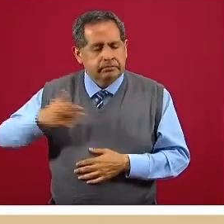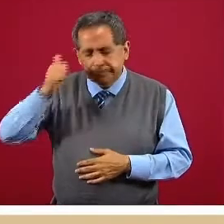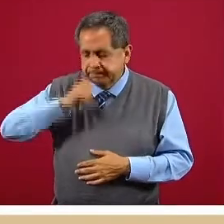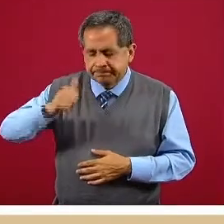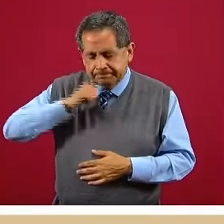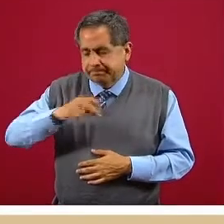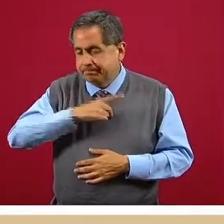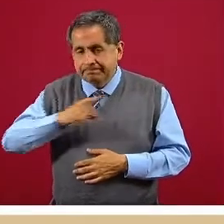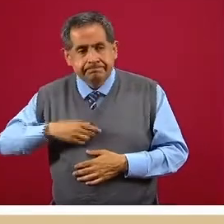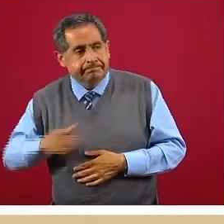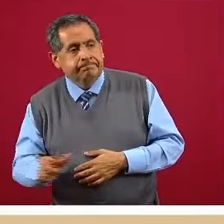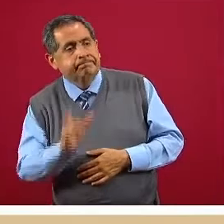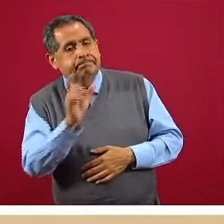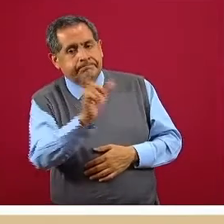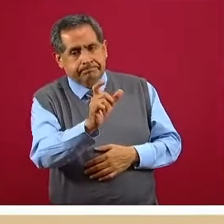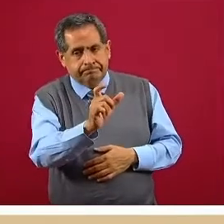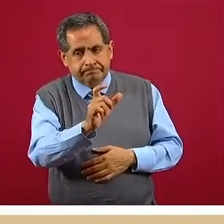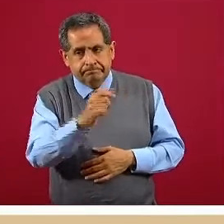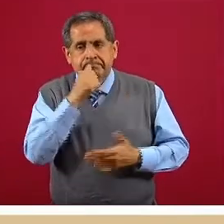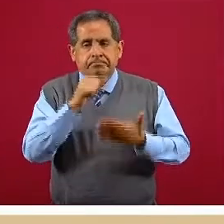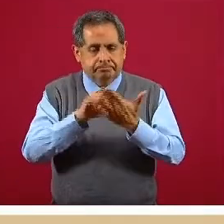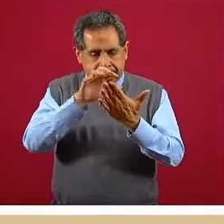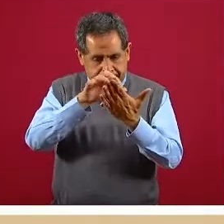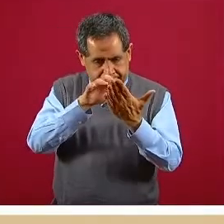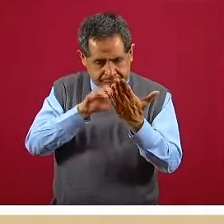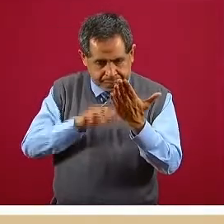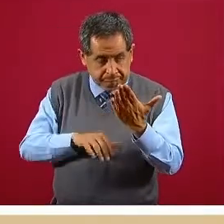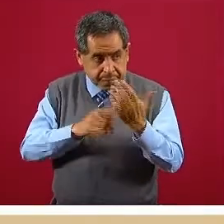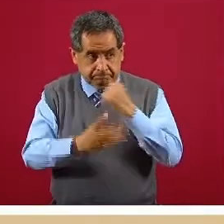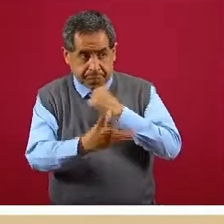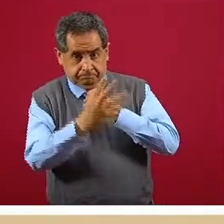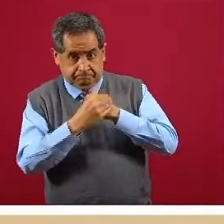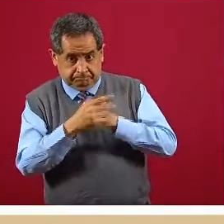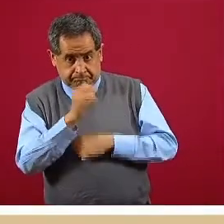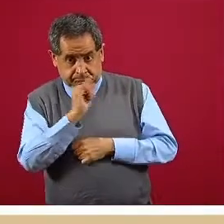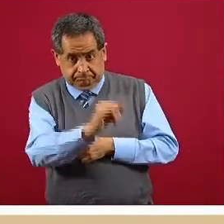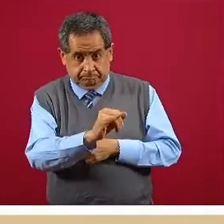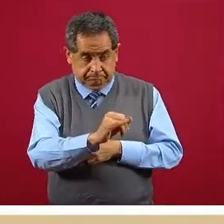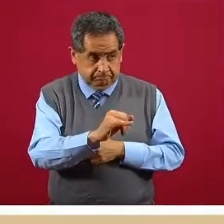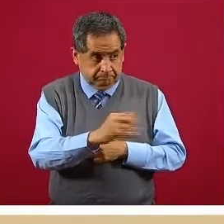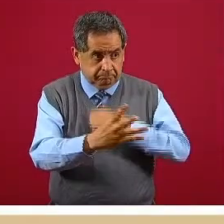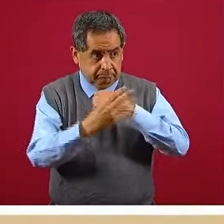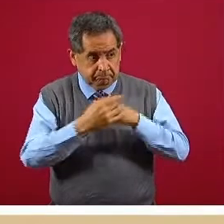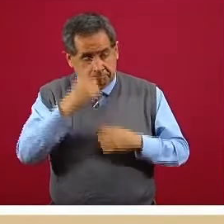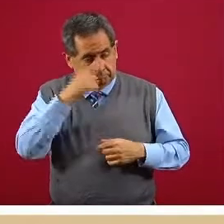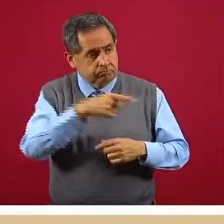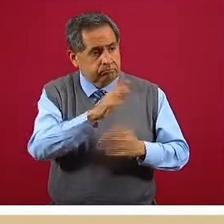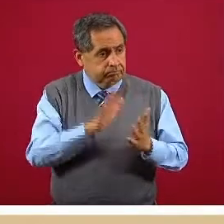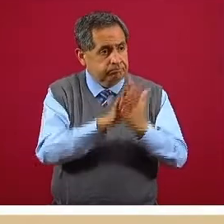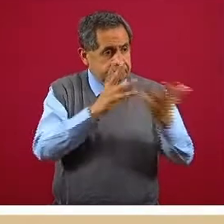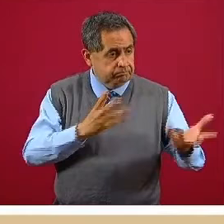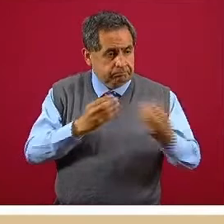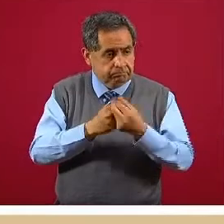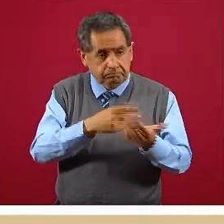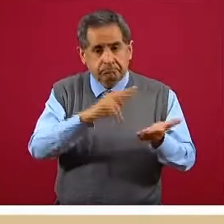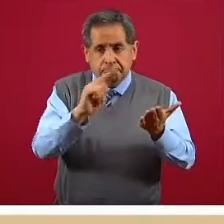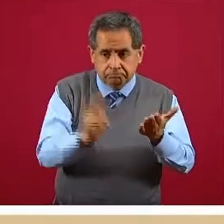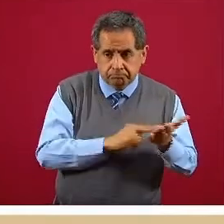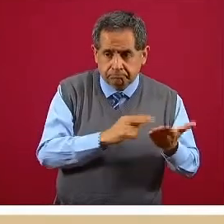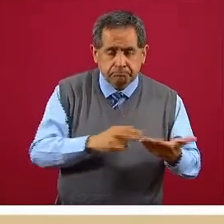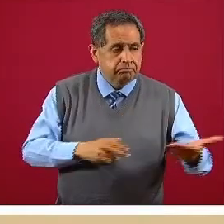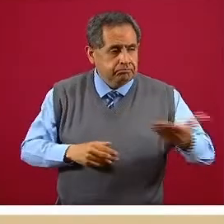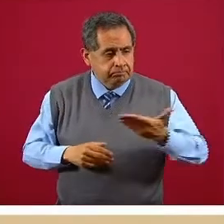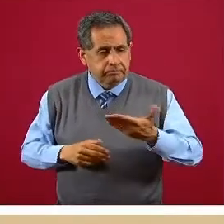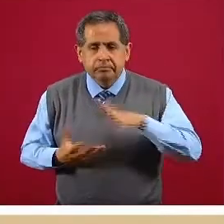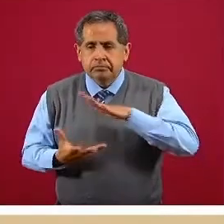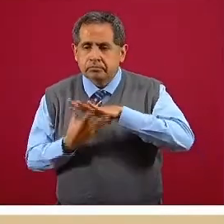se identifica y lee una carta de consentimiento informado, es esta carta en donde autorizan participar en la encuesta, se les